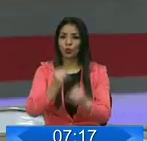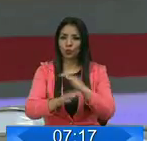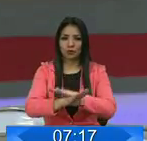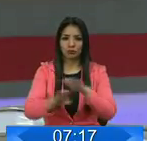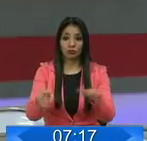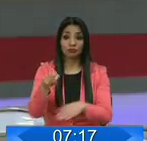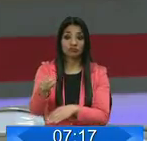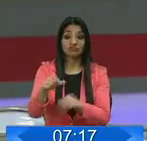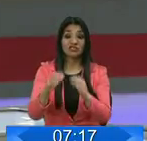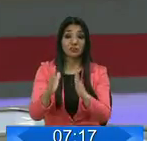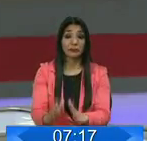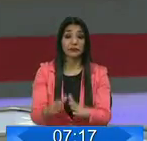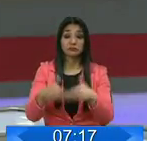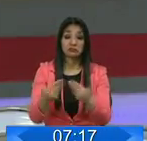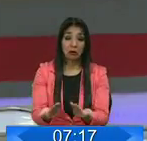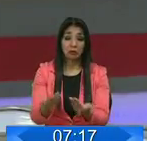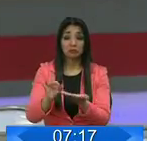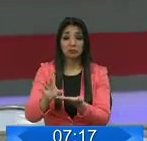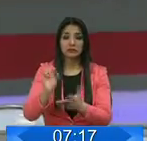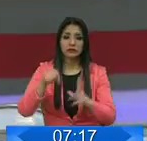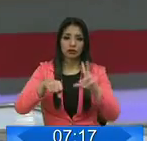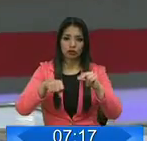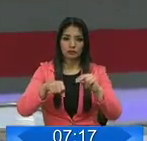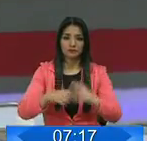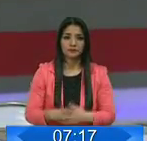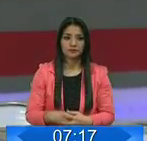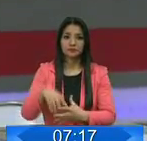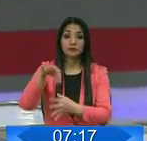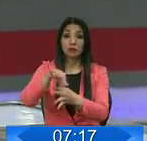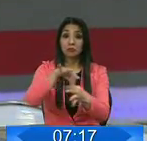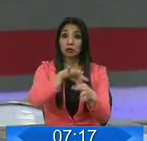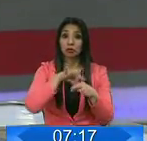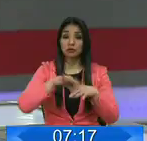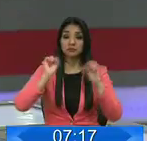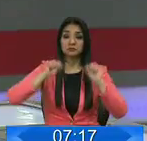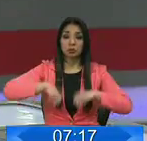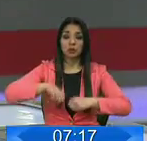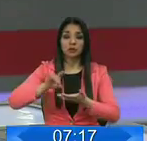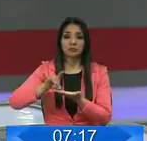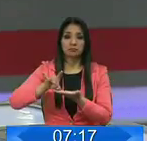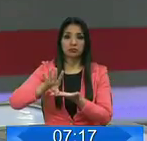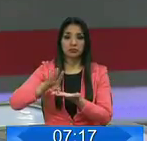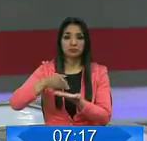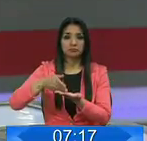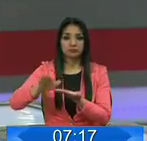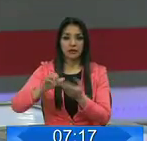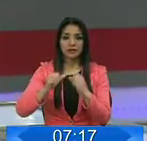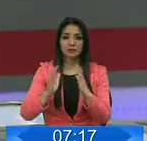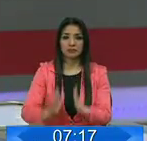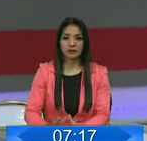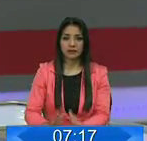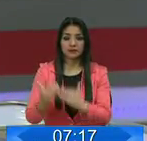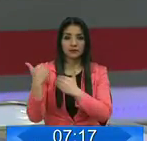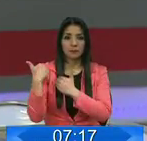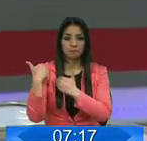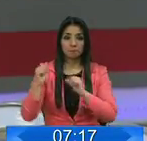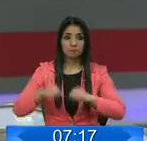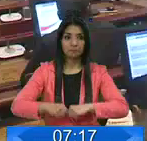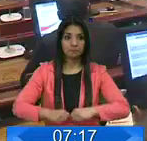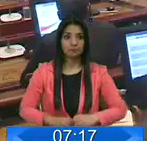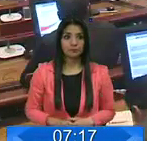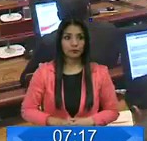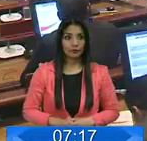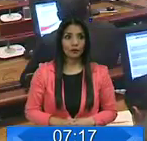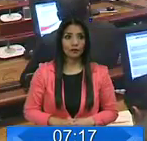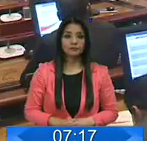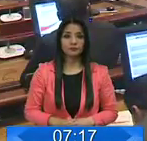de la legisladora. Todo indica que habrán los votos suficientes para separar a la asambleísta de su cargo. Tal como